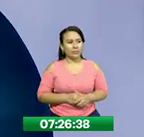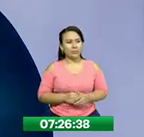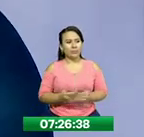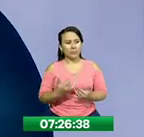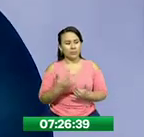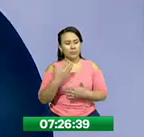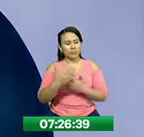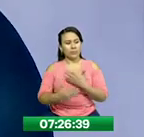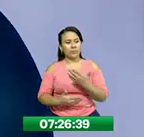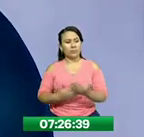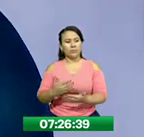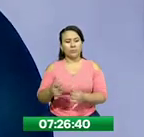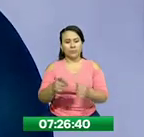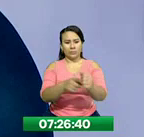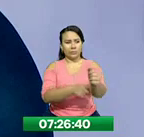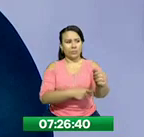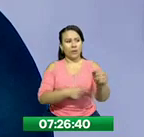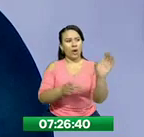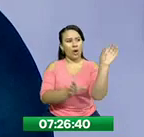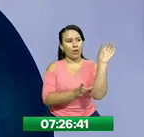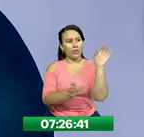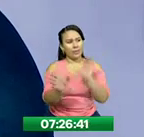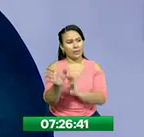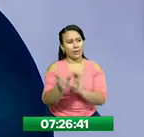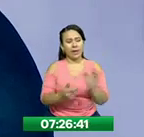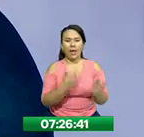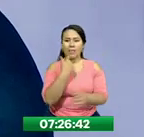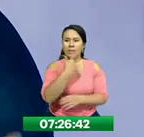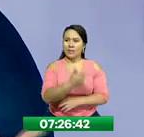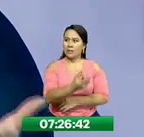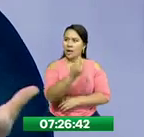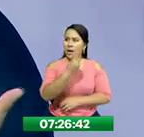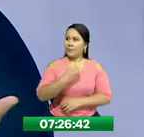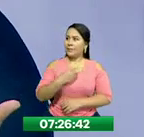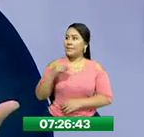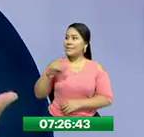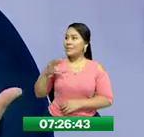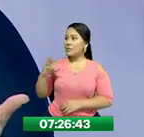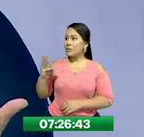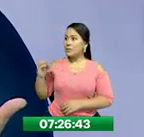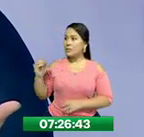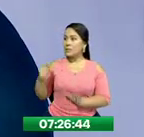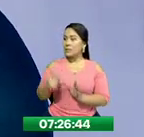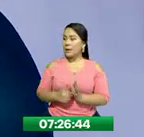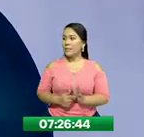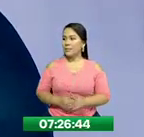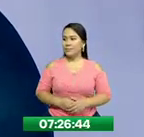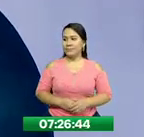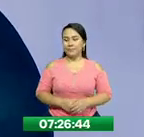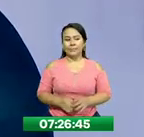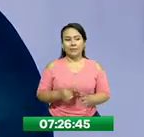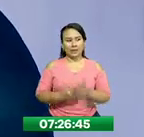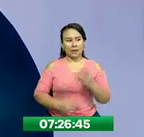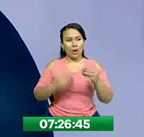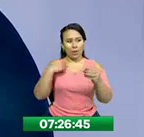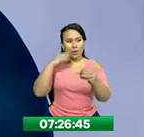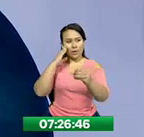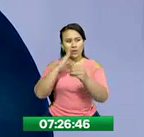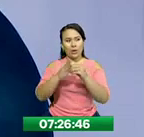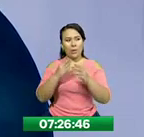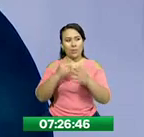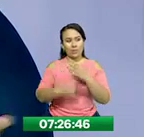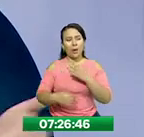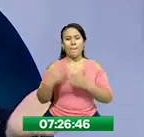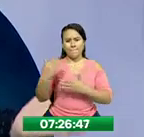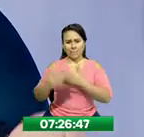la tradicional contabilidad. Y ellos, eso es lo que nos deja. ¿Cuál es el objetivo? ¿Qué es lo que consideramos? Que puede dejar